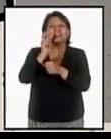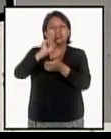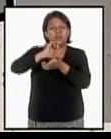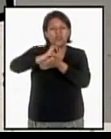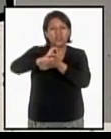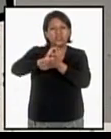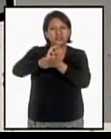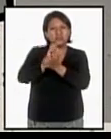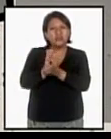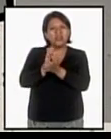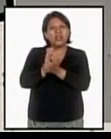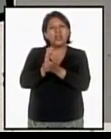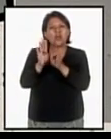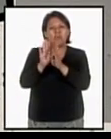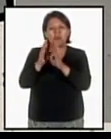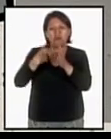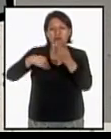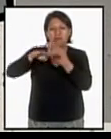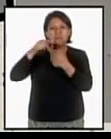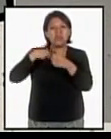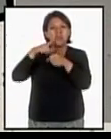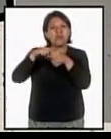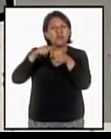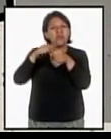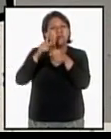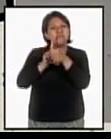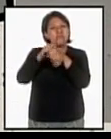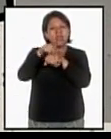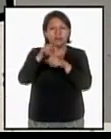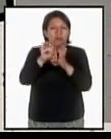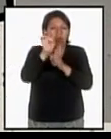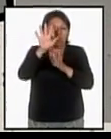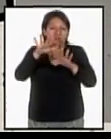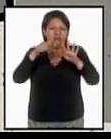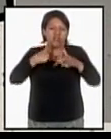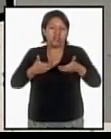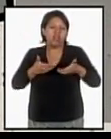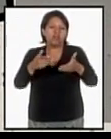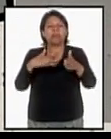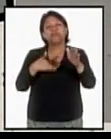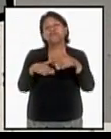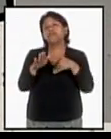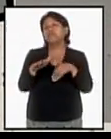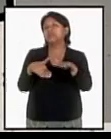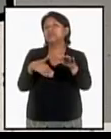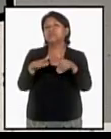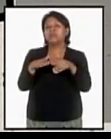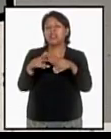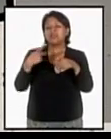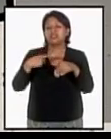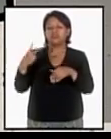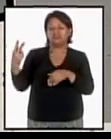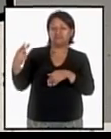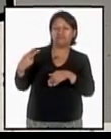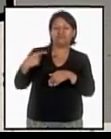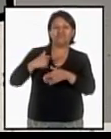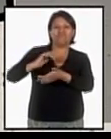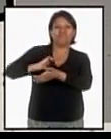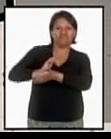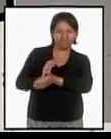discriminación de racial. Como ejemplo, a veces tú estás caminando la calle, la gente te está